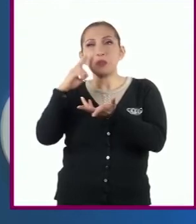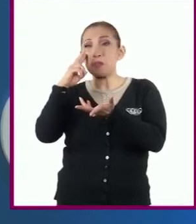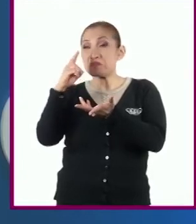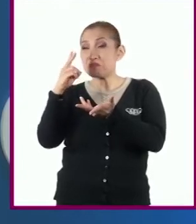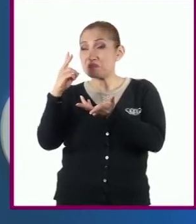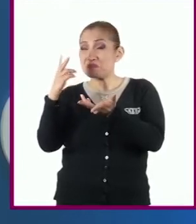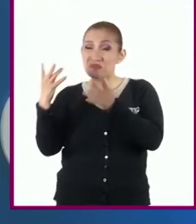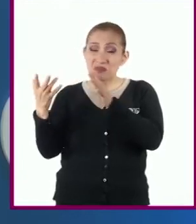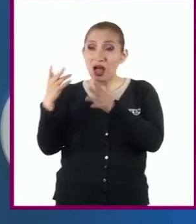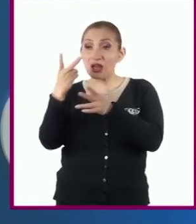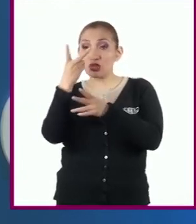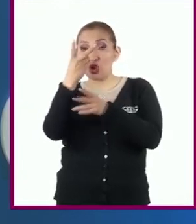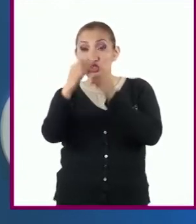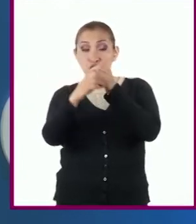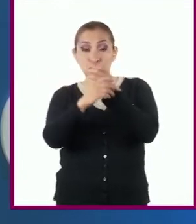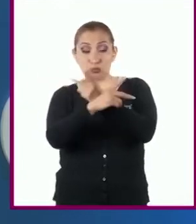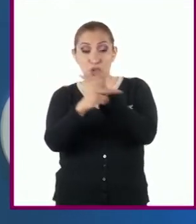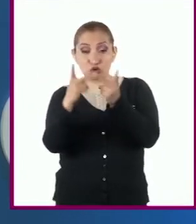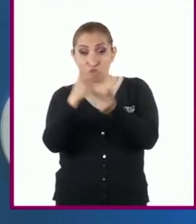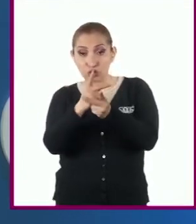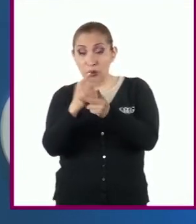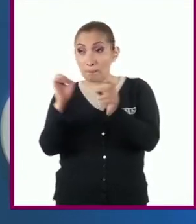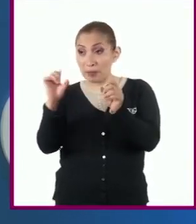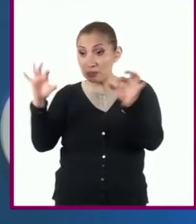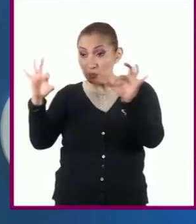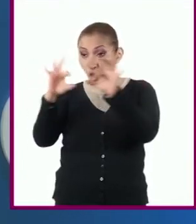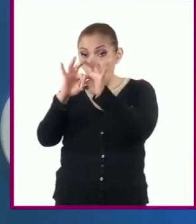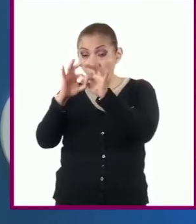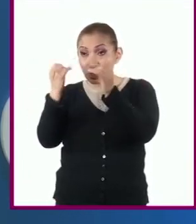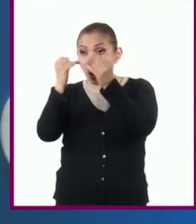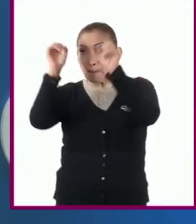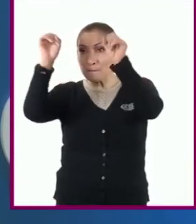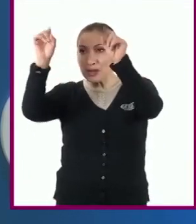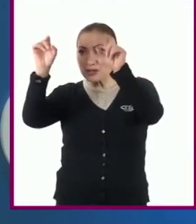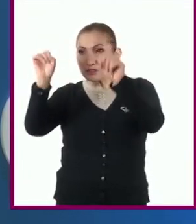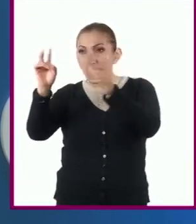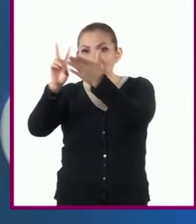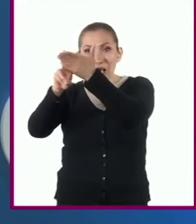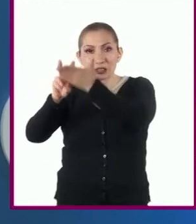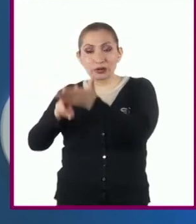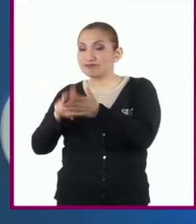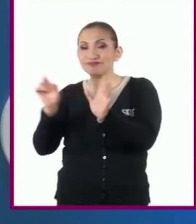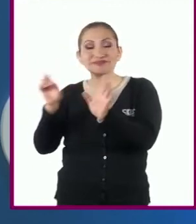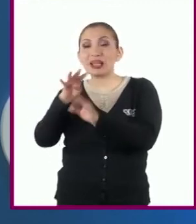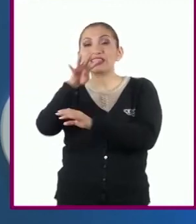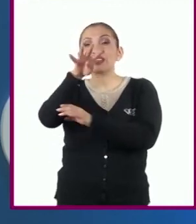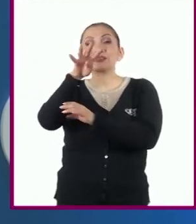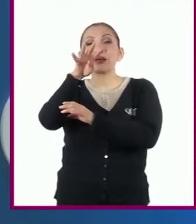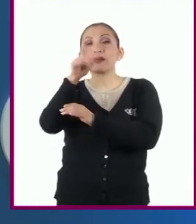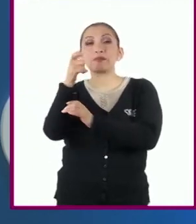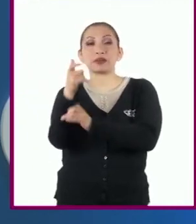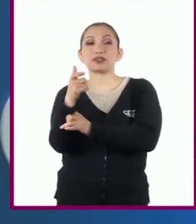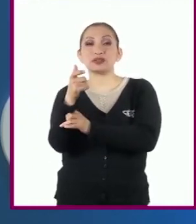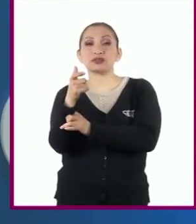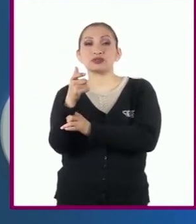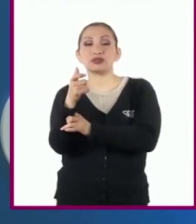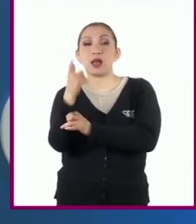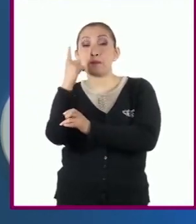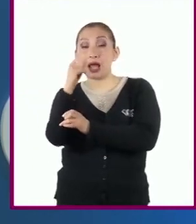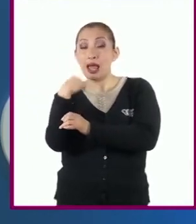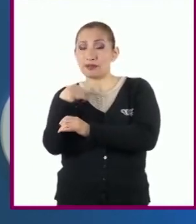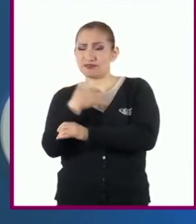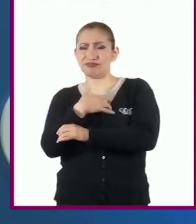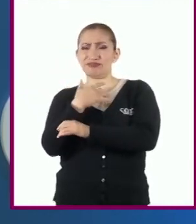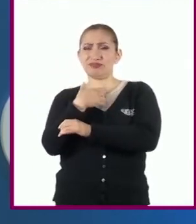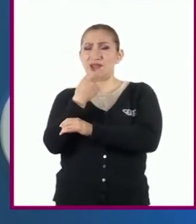decir que dos piezas están en relación proporcional, porque se pagan 19 pesos. Para que tenga